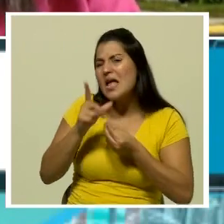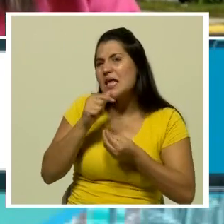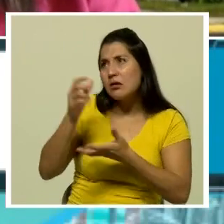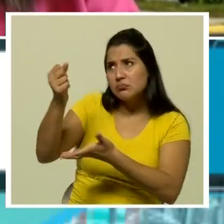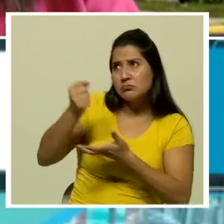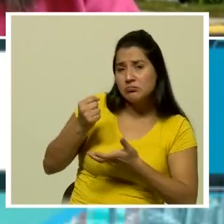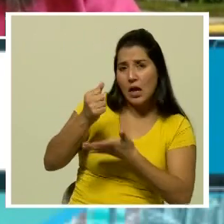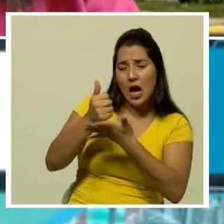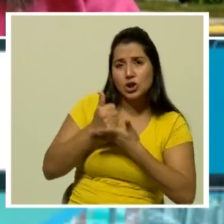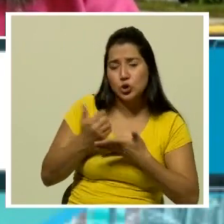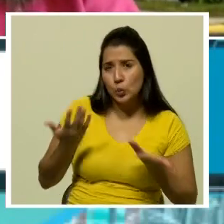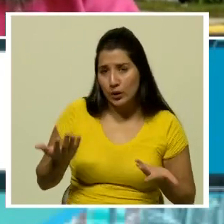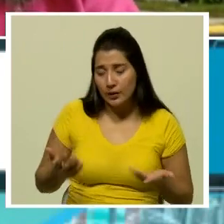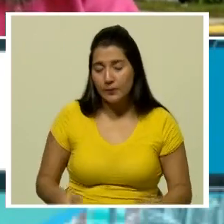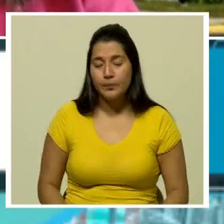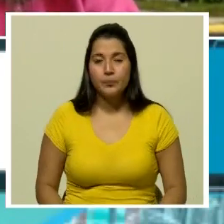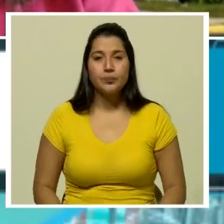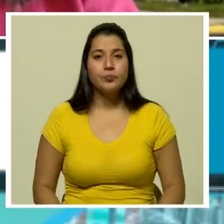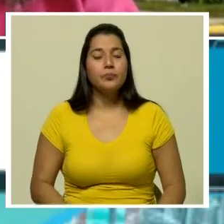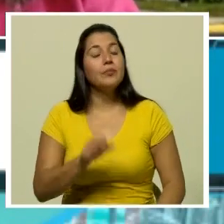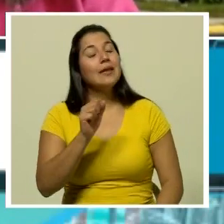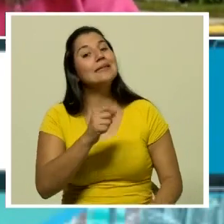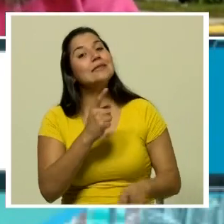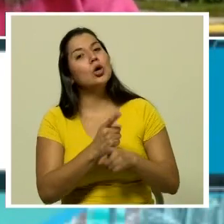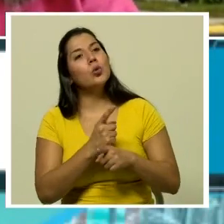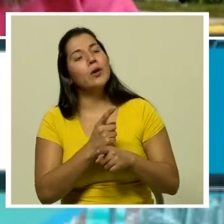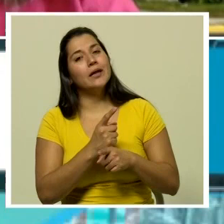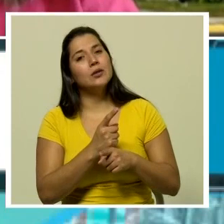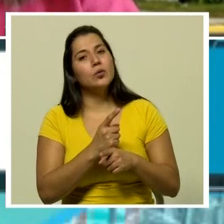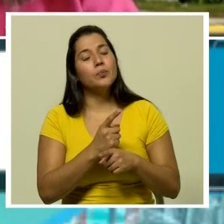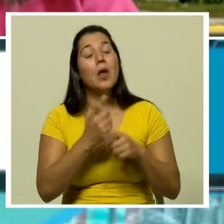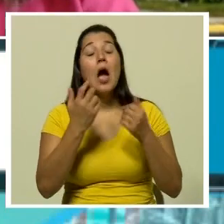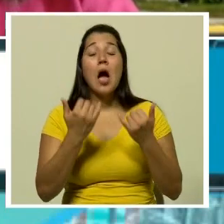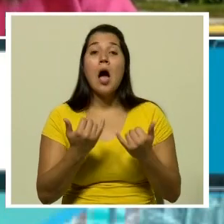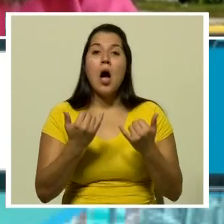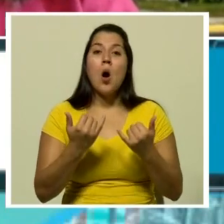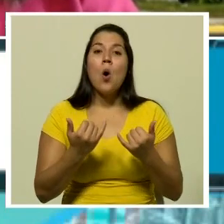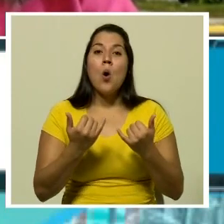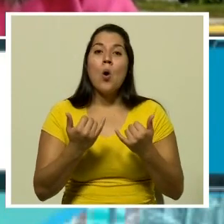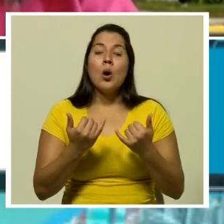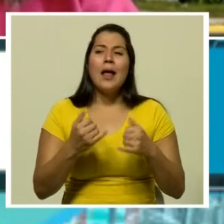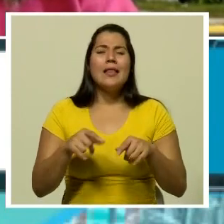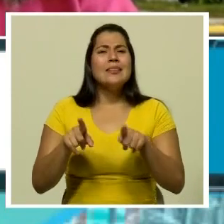tarde. Justamente, Ani, un par de capítulos aparte